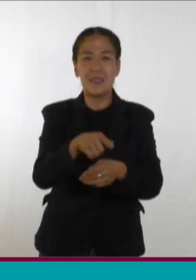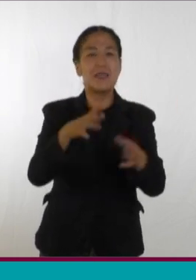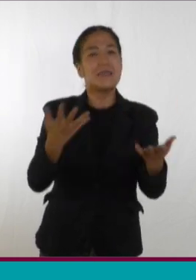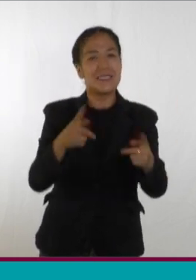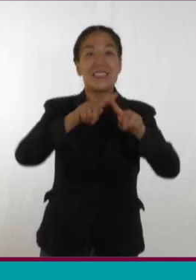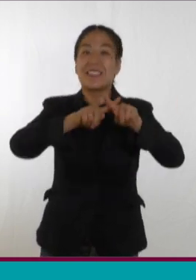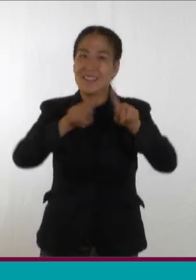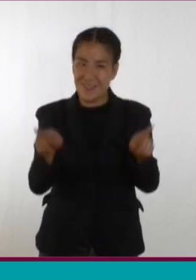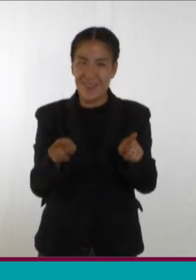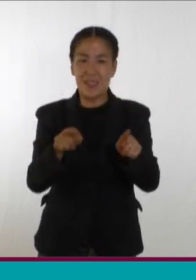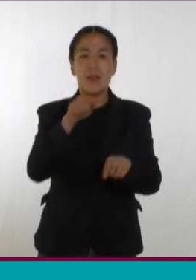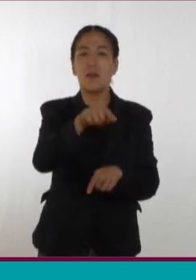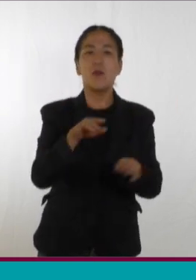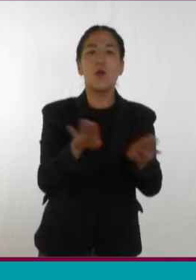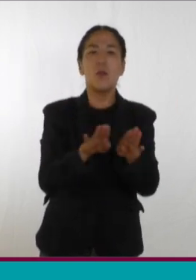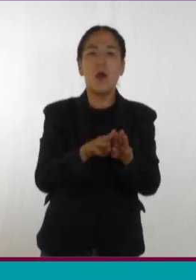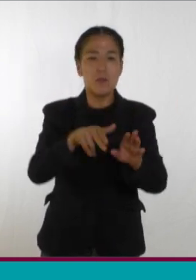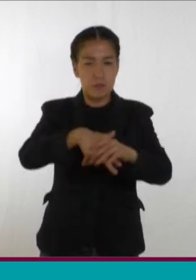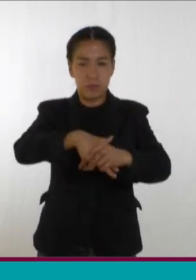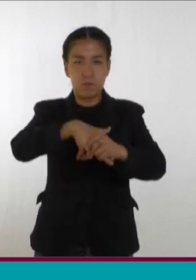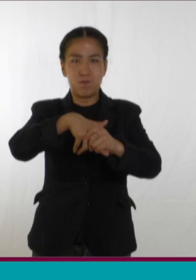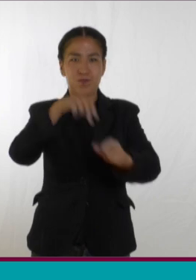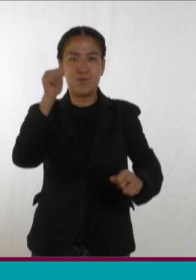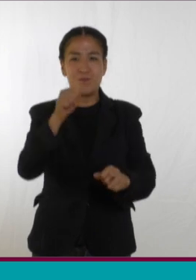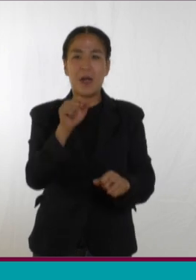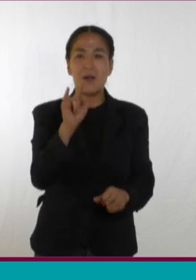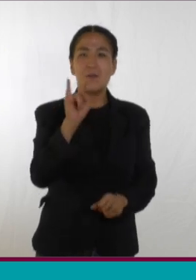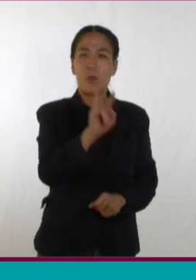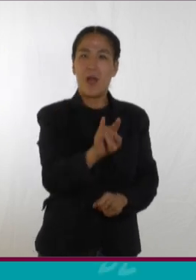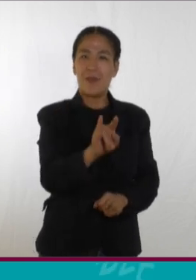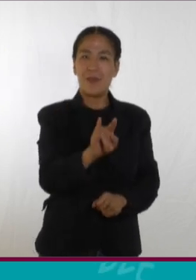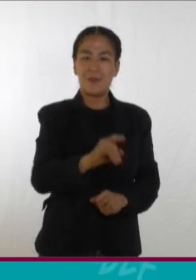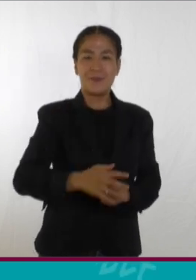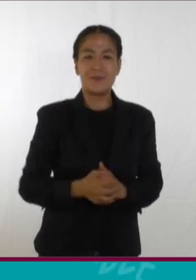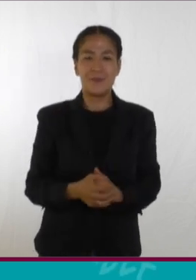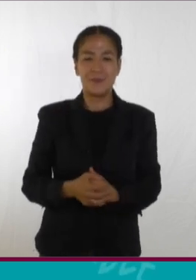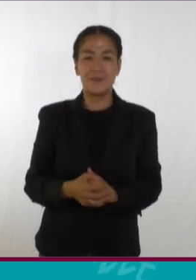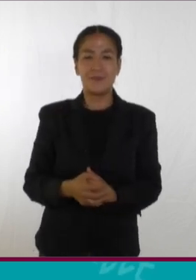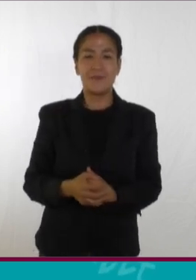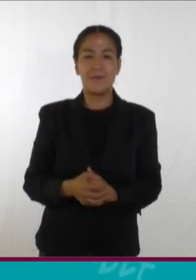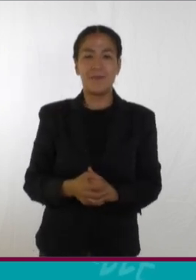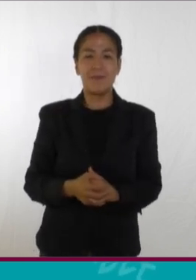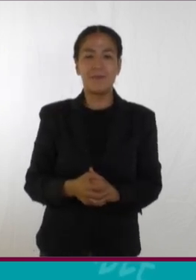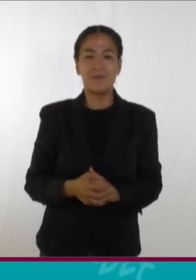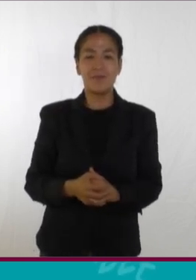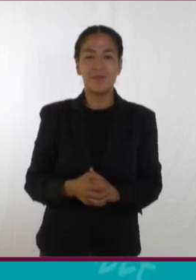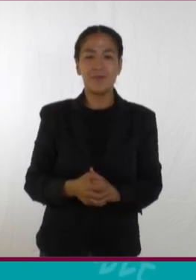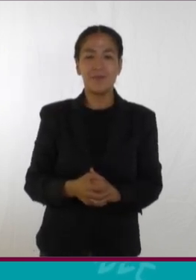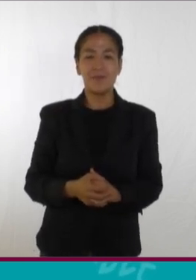piezas, pero distribuidas de manera diferente, deja un espacio vacío de un cuadrado.